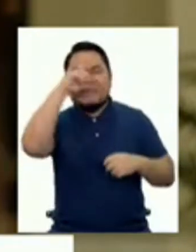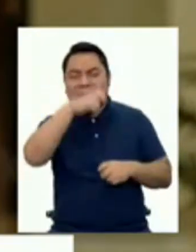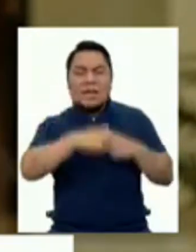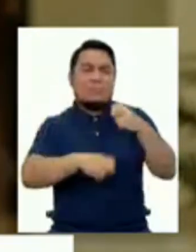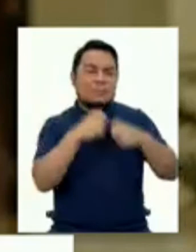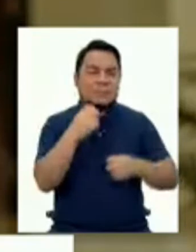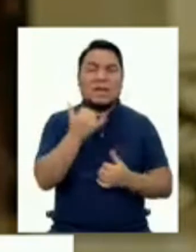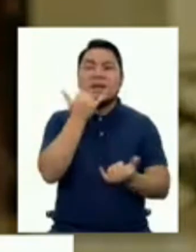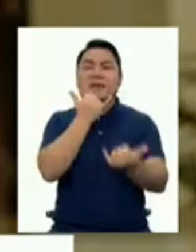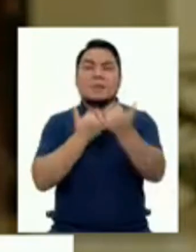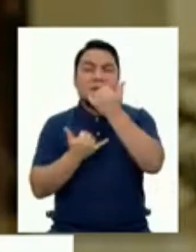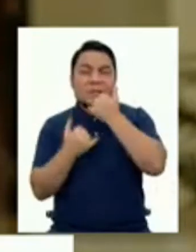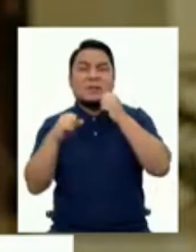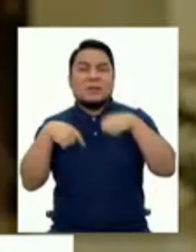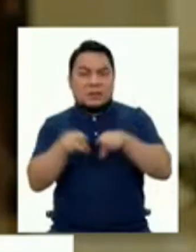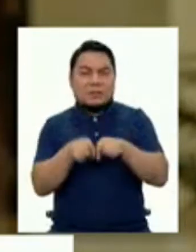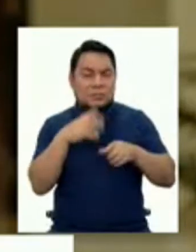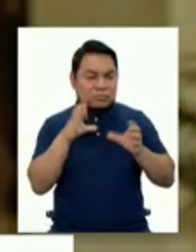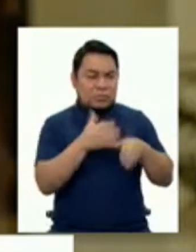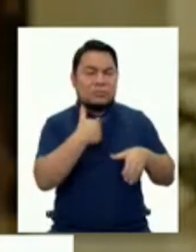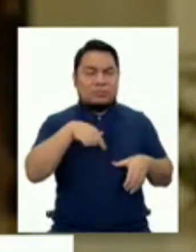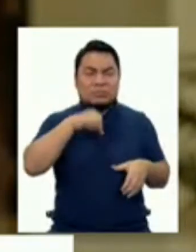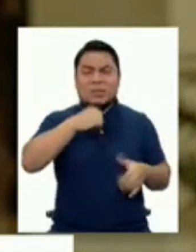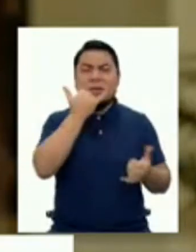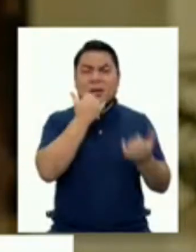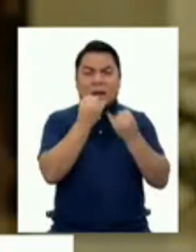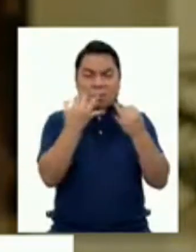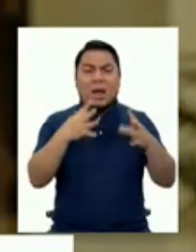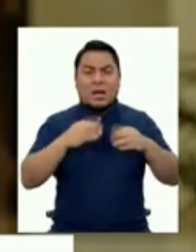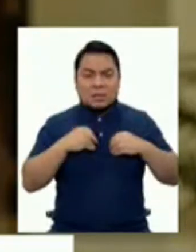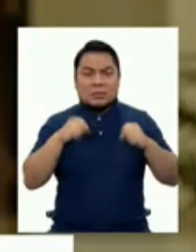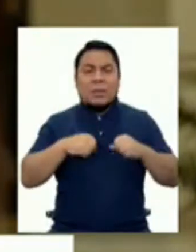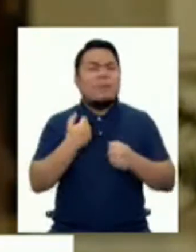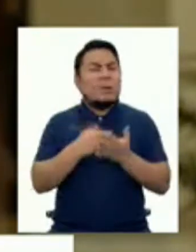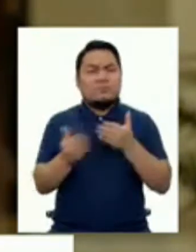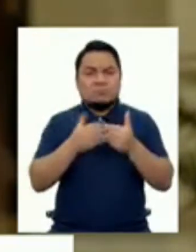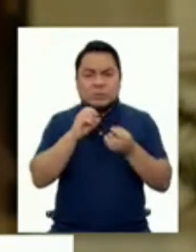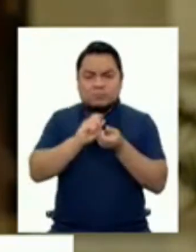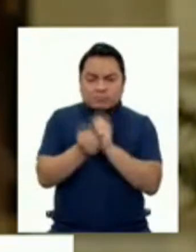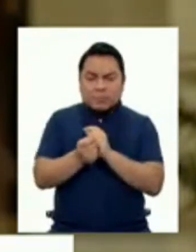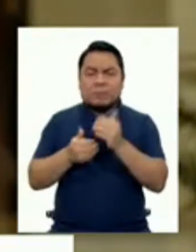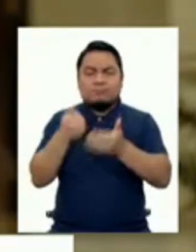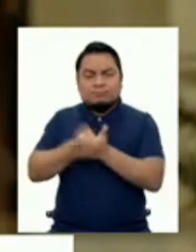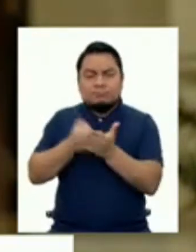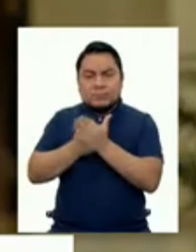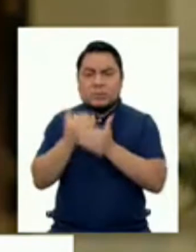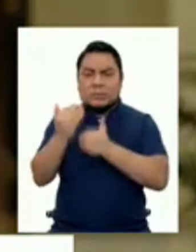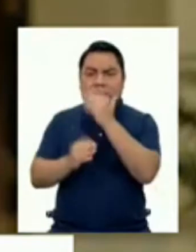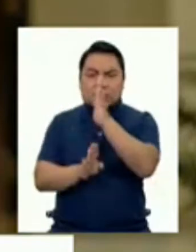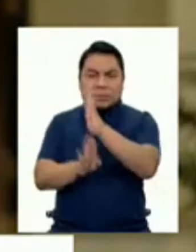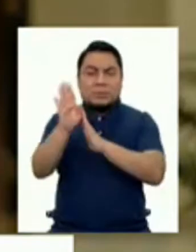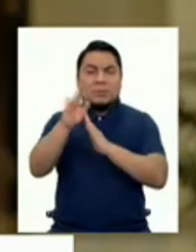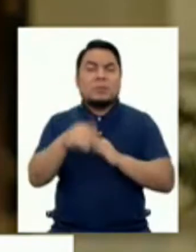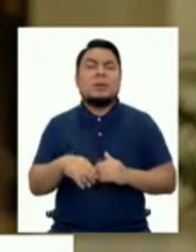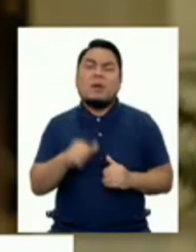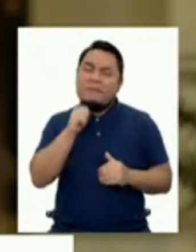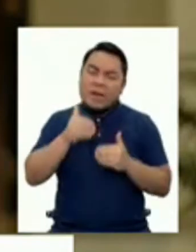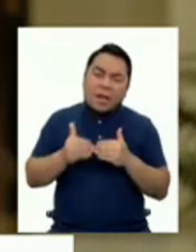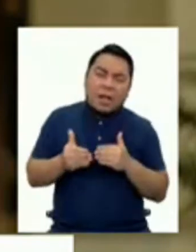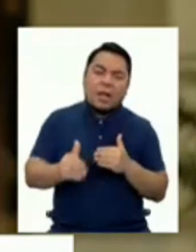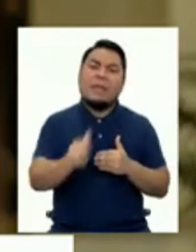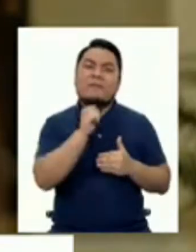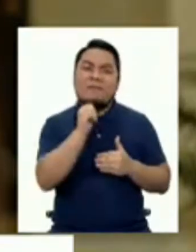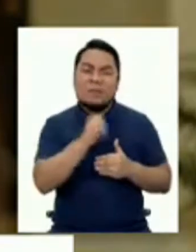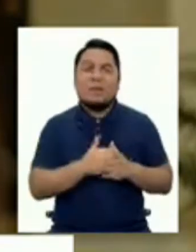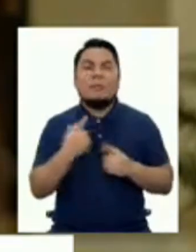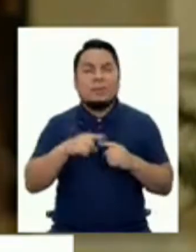los errores que hemos cometido y que lo aceptamos. Estamos saliendo adelante. El camino es largo, pero sabemos y tenemos